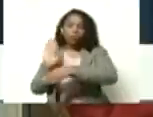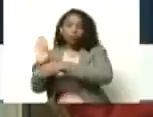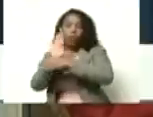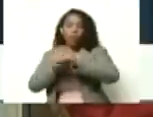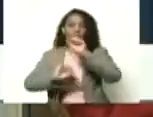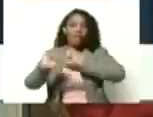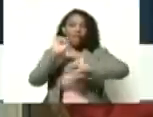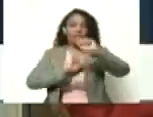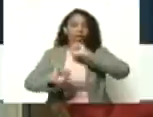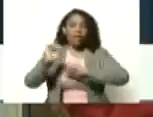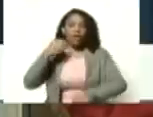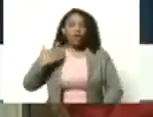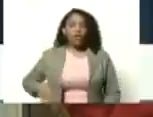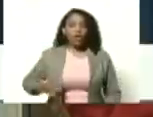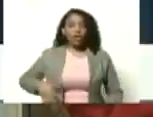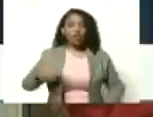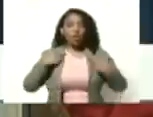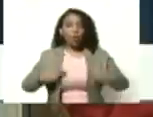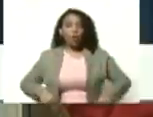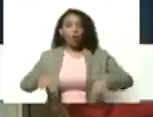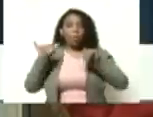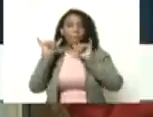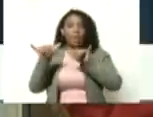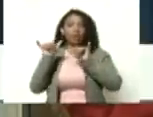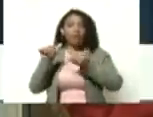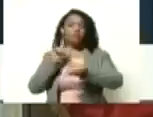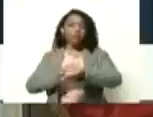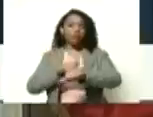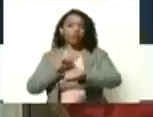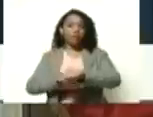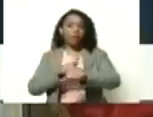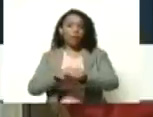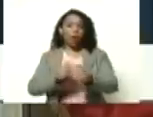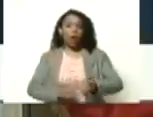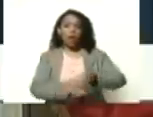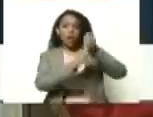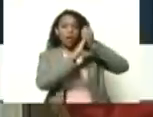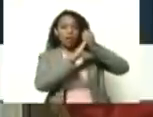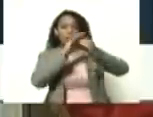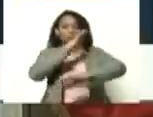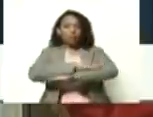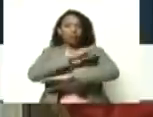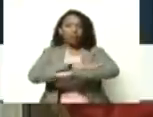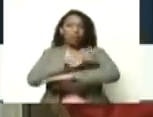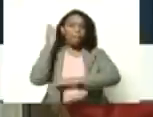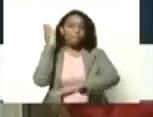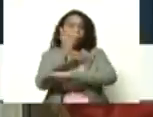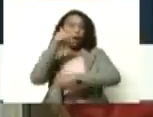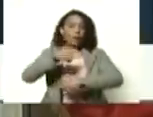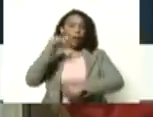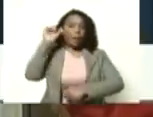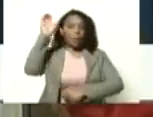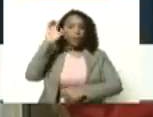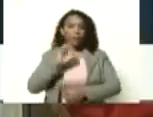de los derechos humanos y al mismo tiempo líder de la acción penal en el país